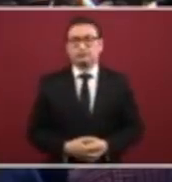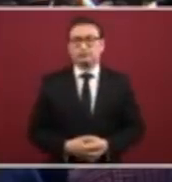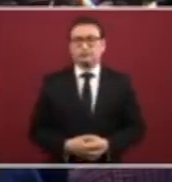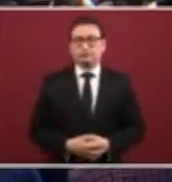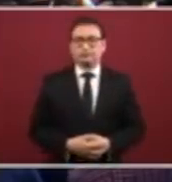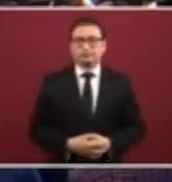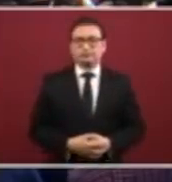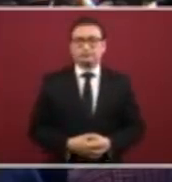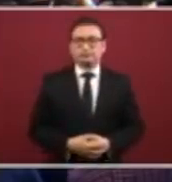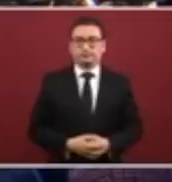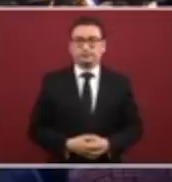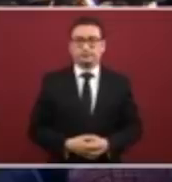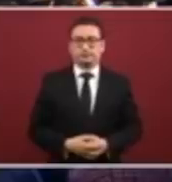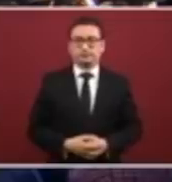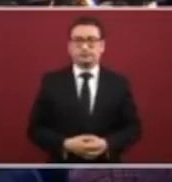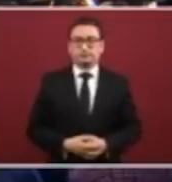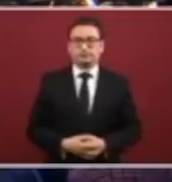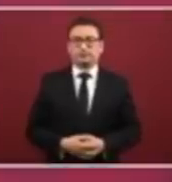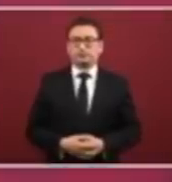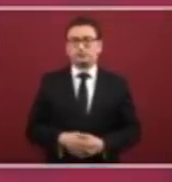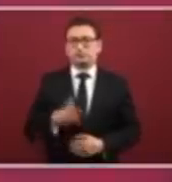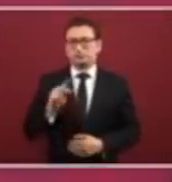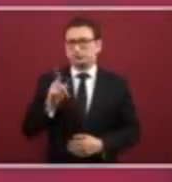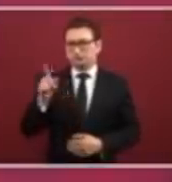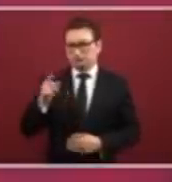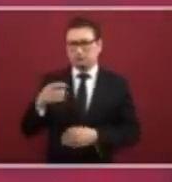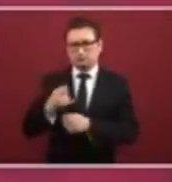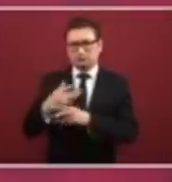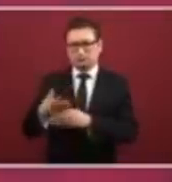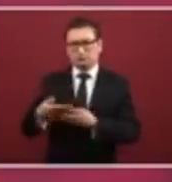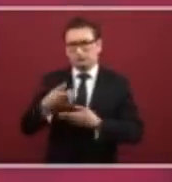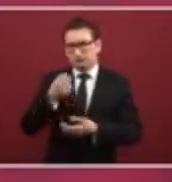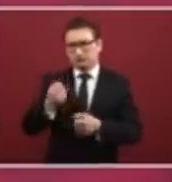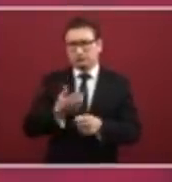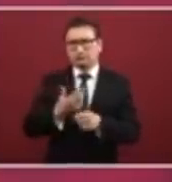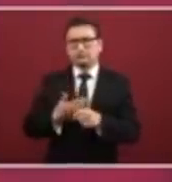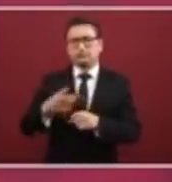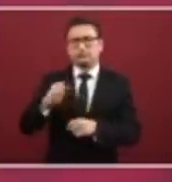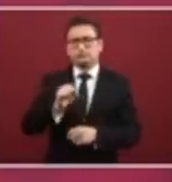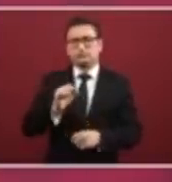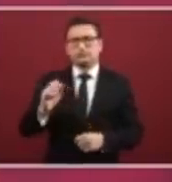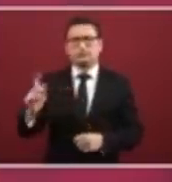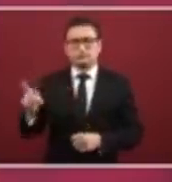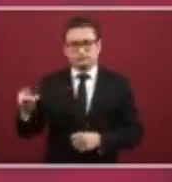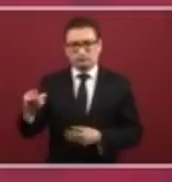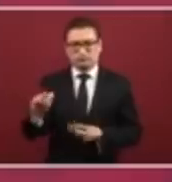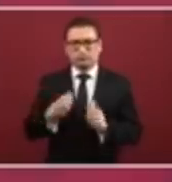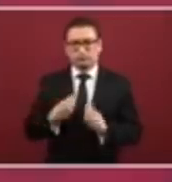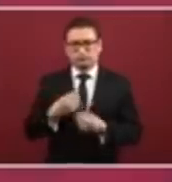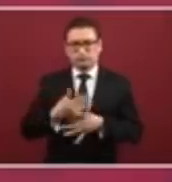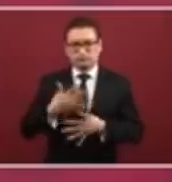No, no, pero sí me informó el secretario de Seguridad Pública.